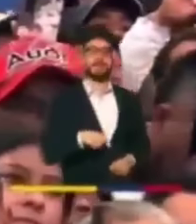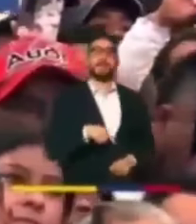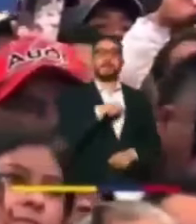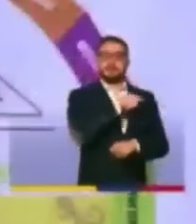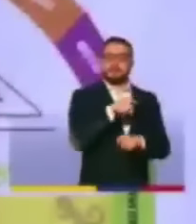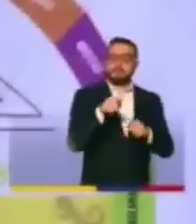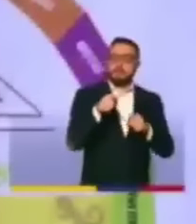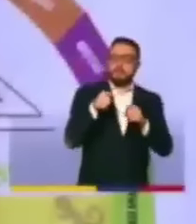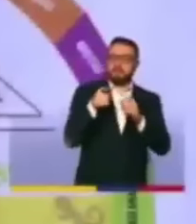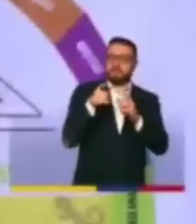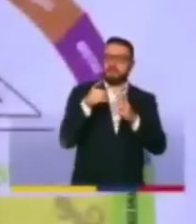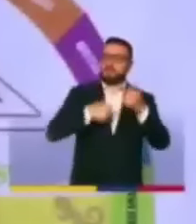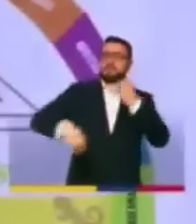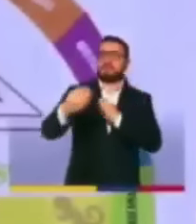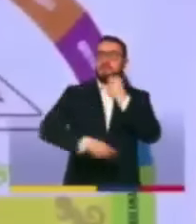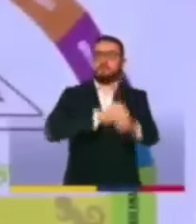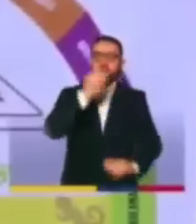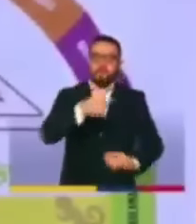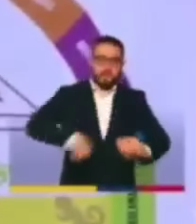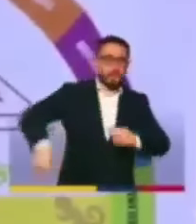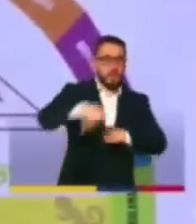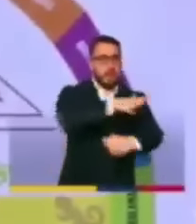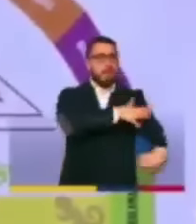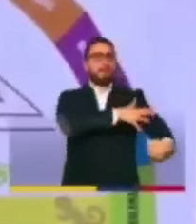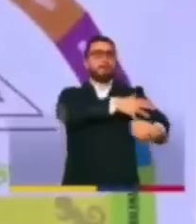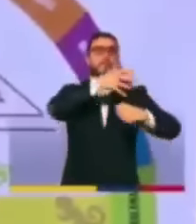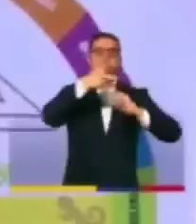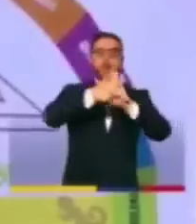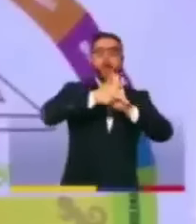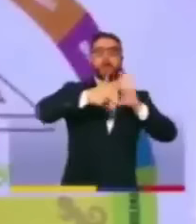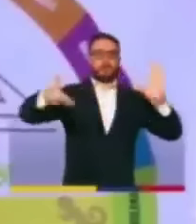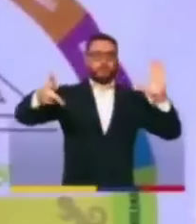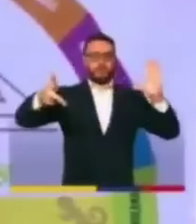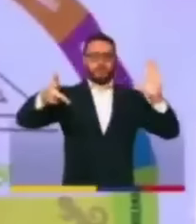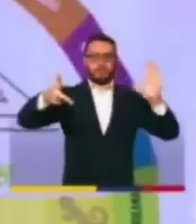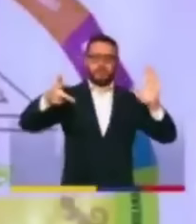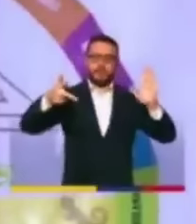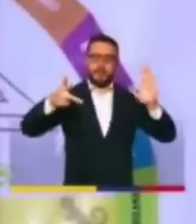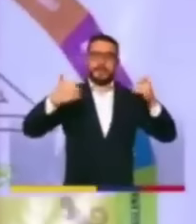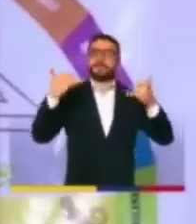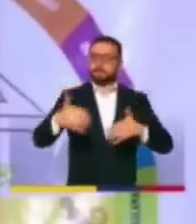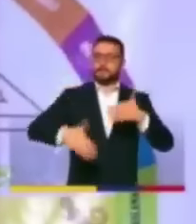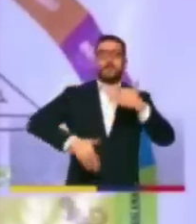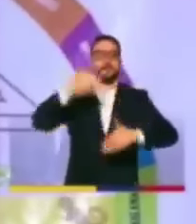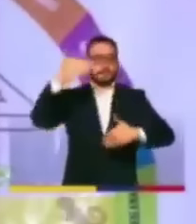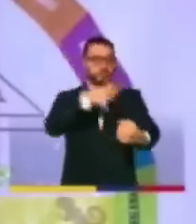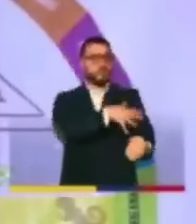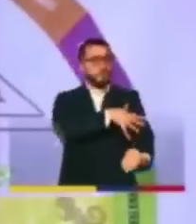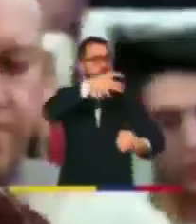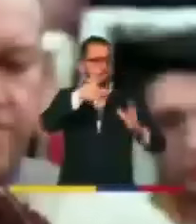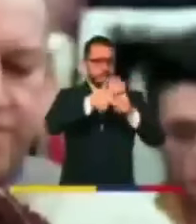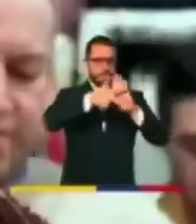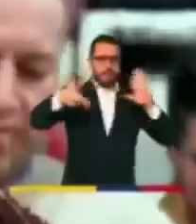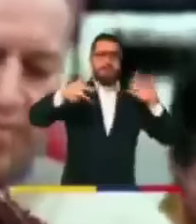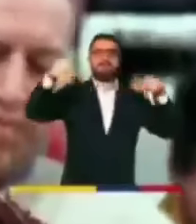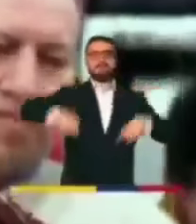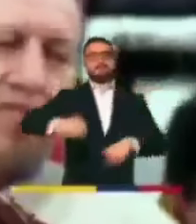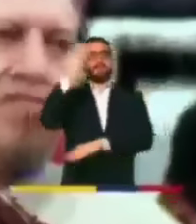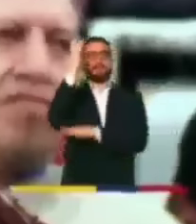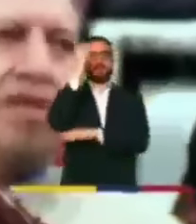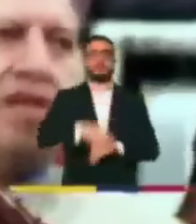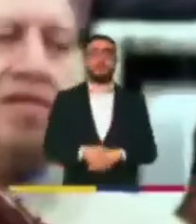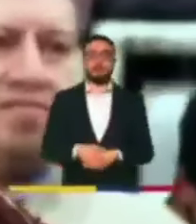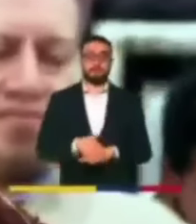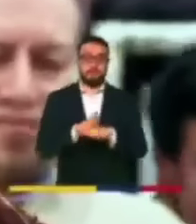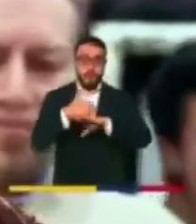algo que se llama poder constituyente. Ha comenzado el poder constituyente en Colombia. No es, como dicen